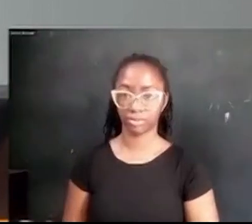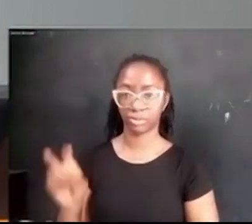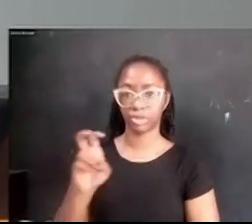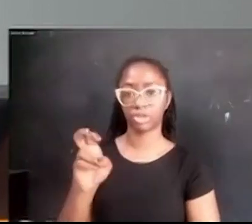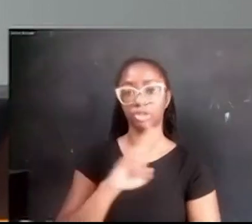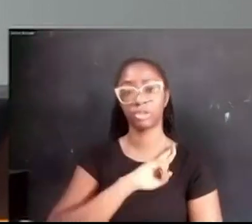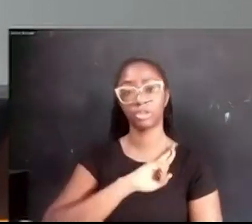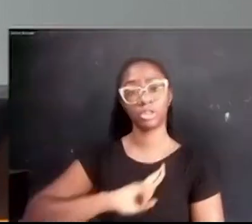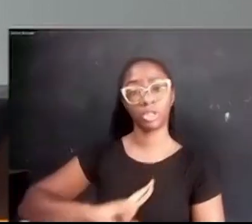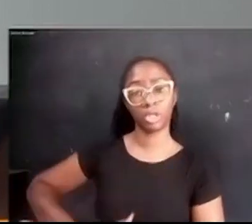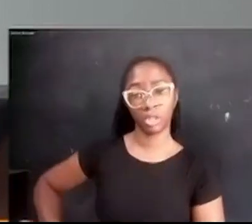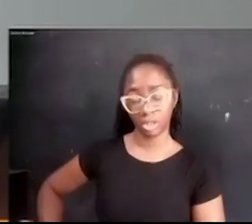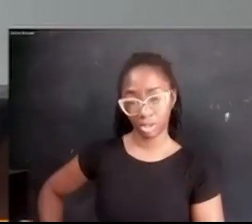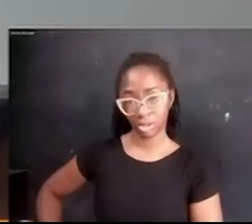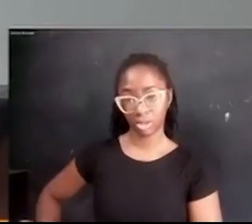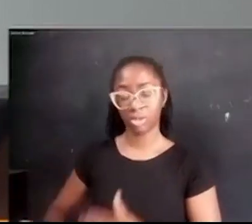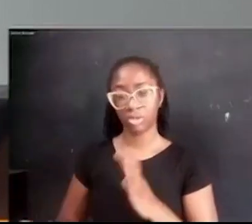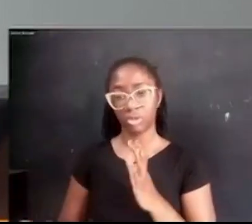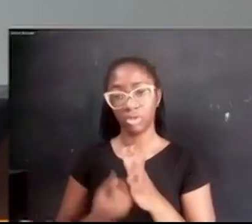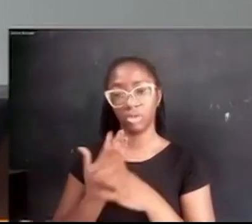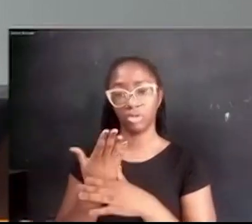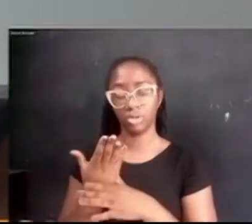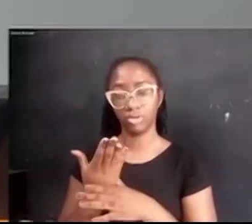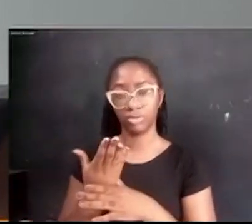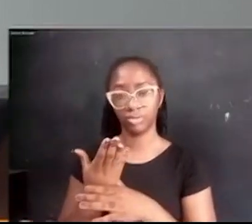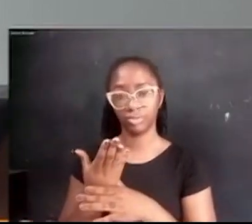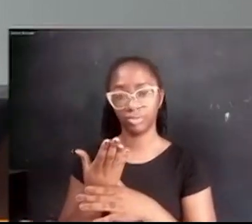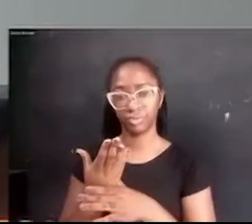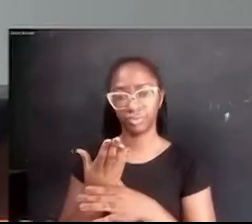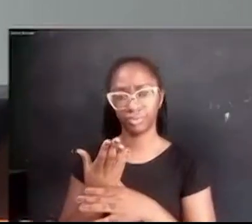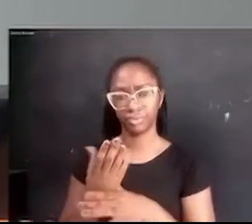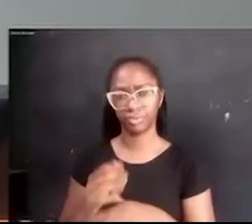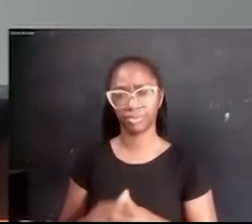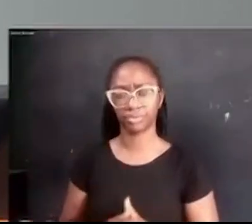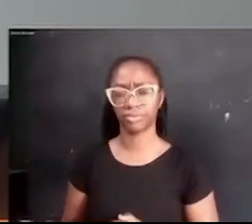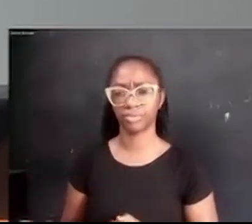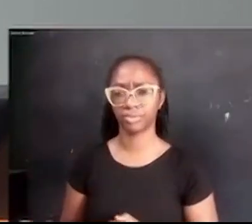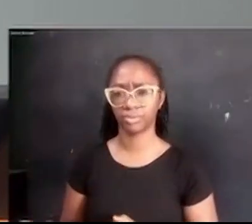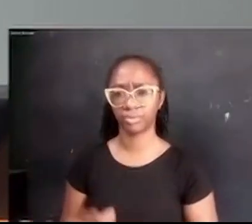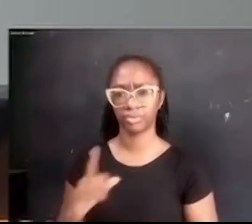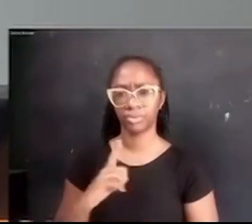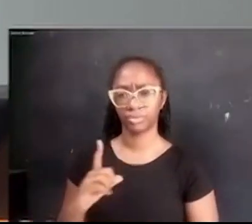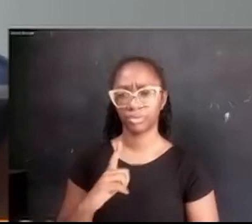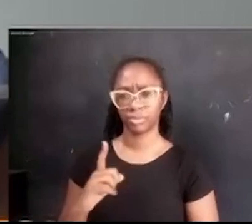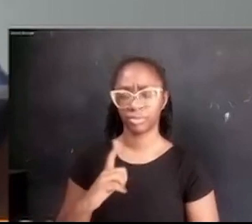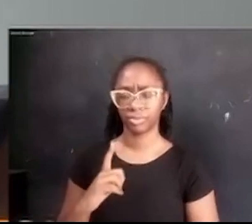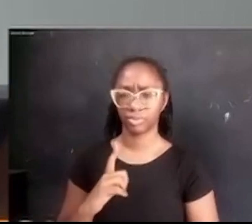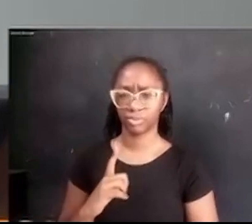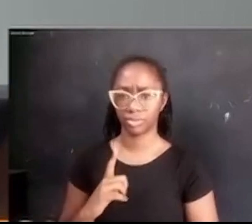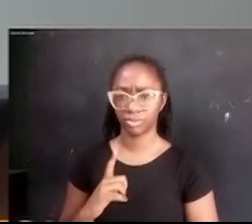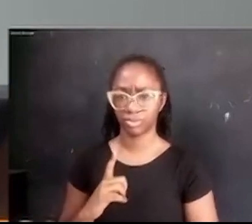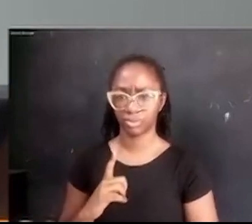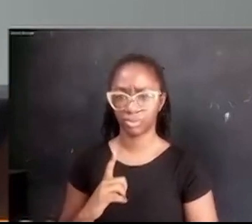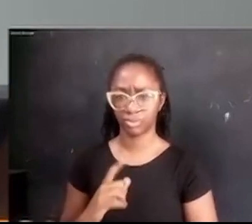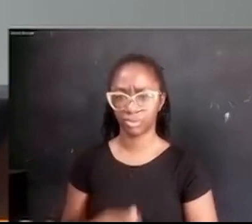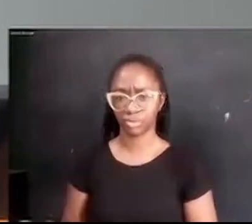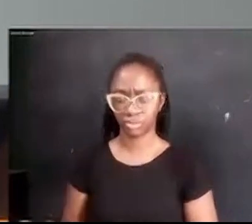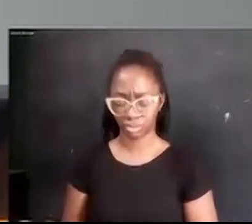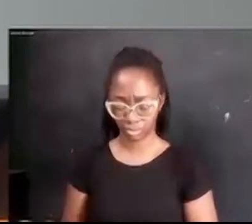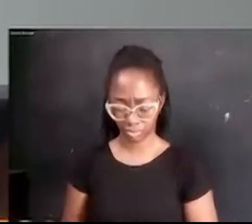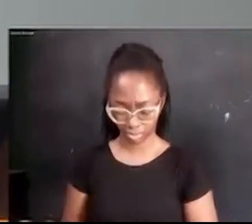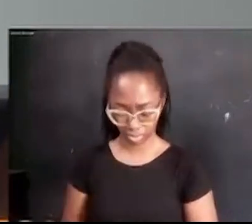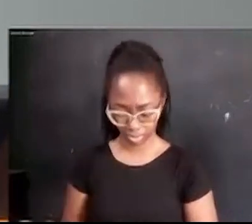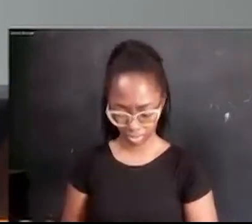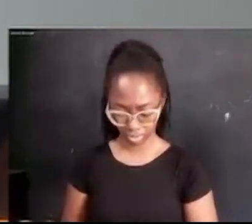en términos de crisis, en tiempos de crisis, bajo la amenaza de un golpe de Estado militar.